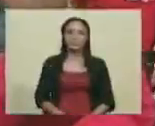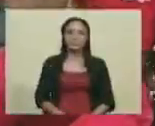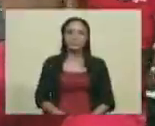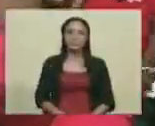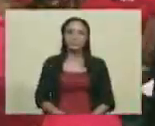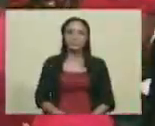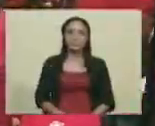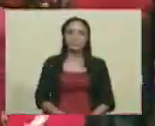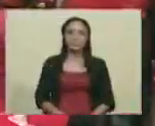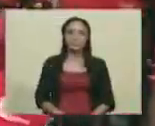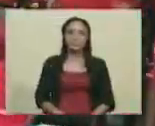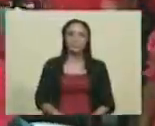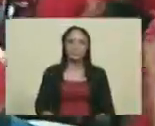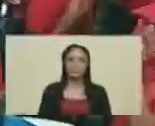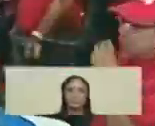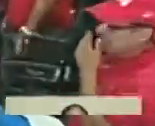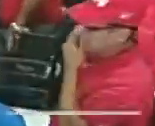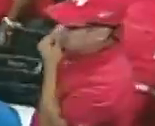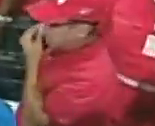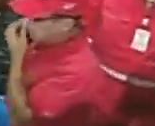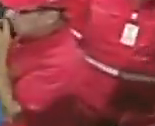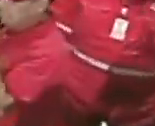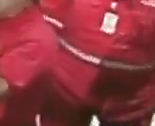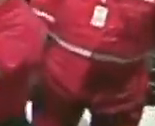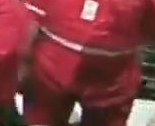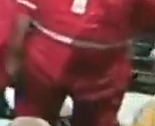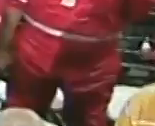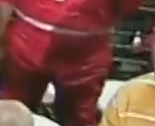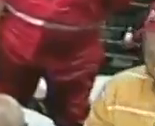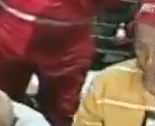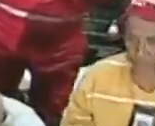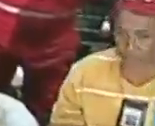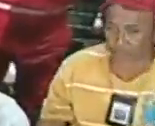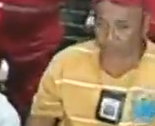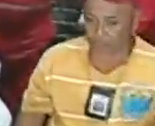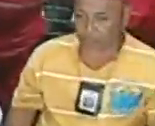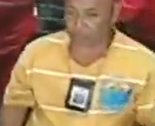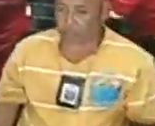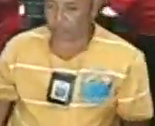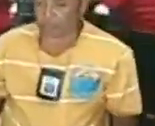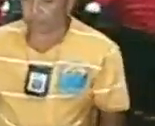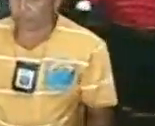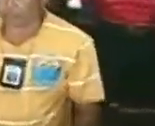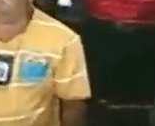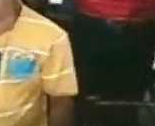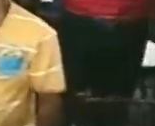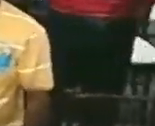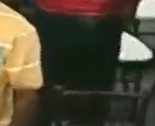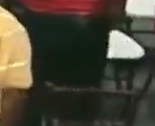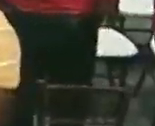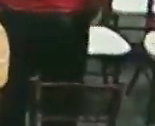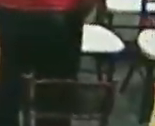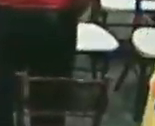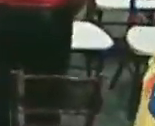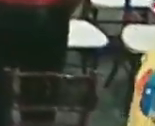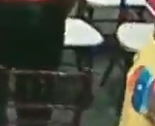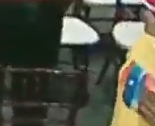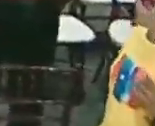primer taller de producción con la clase trabajadora de petróleos de Venezuela, y el presidente de la República, Nicolás Maduro